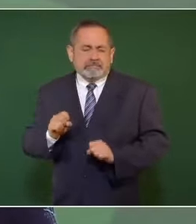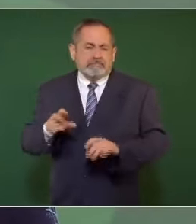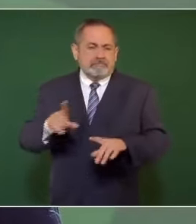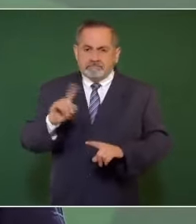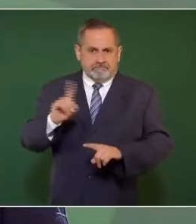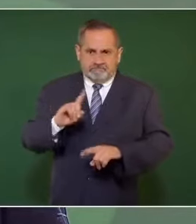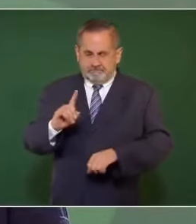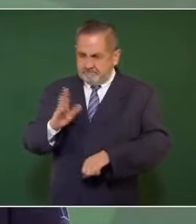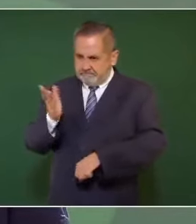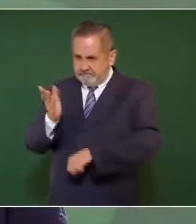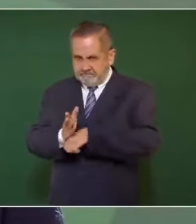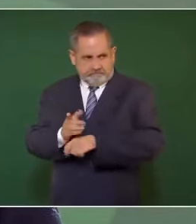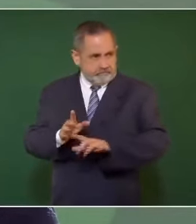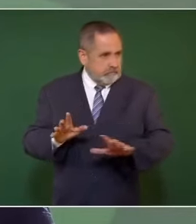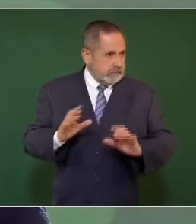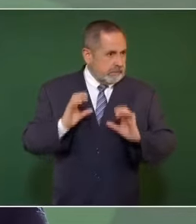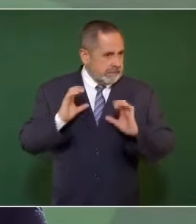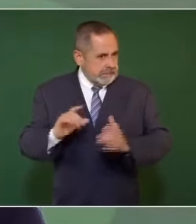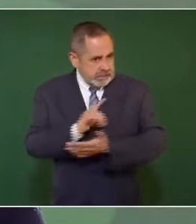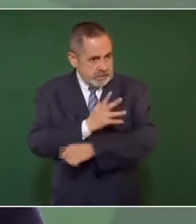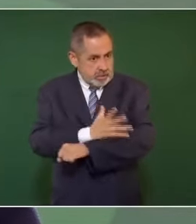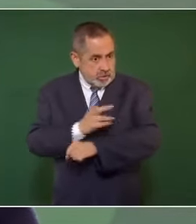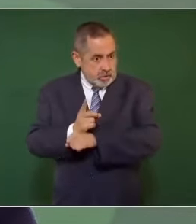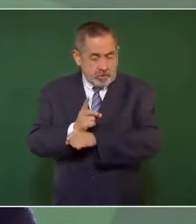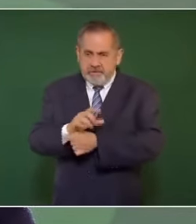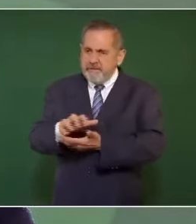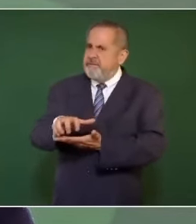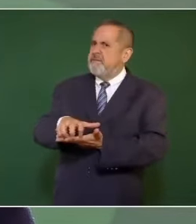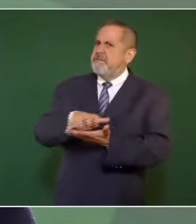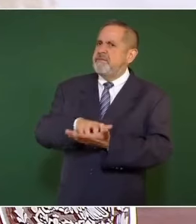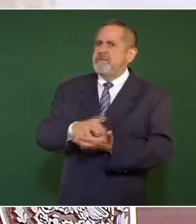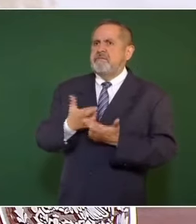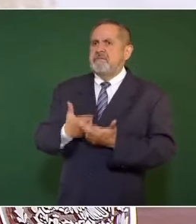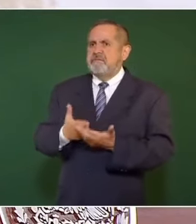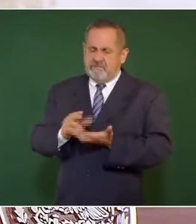hemos ahorrado bastante,